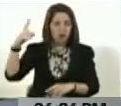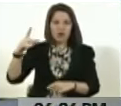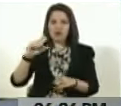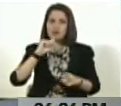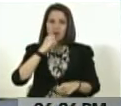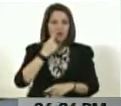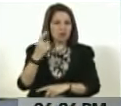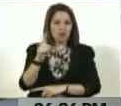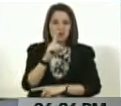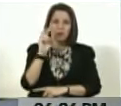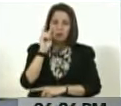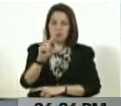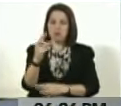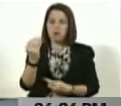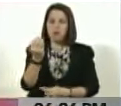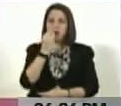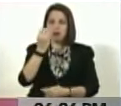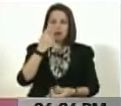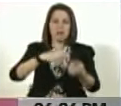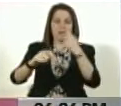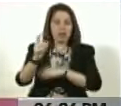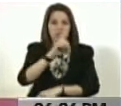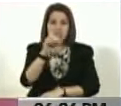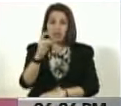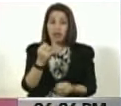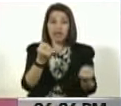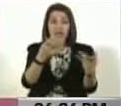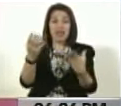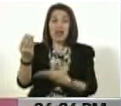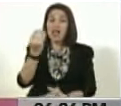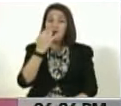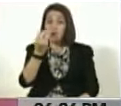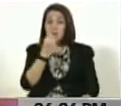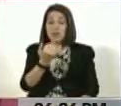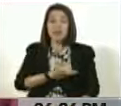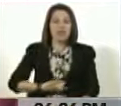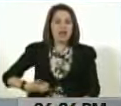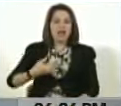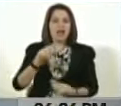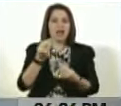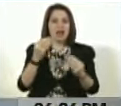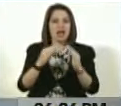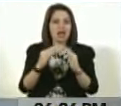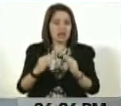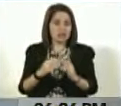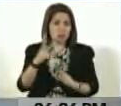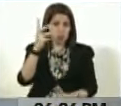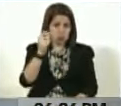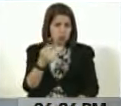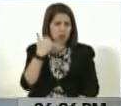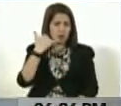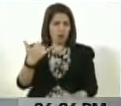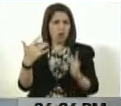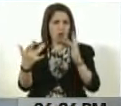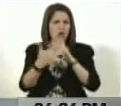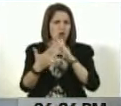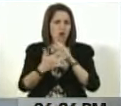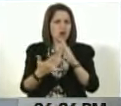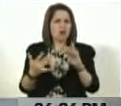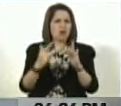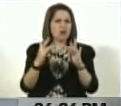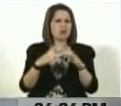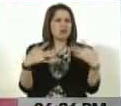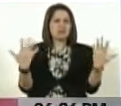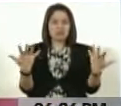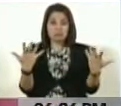orientación. No vemos el pan como mercancía. Entonces ahí es donde está el detalle, ahí es donde está la conversa. Un número de teléfono donde pueden contactarte, eso me preguntaban a través de las redes